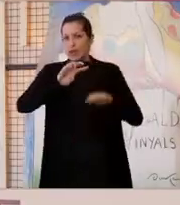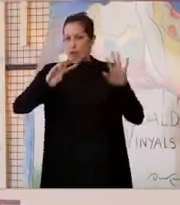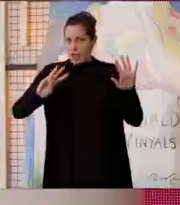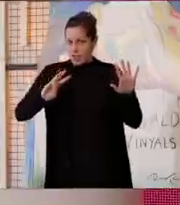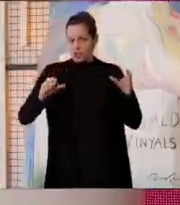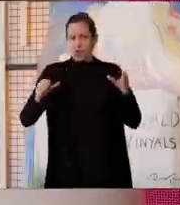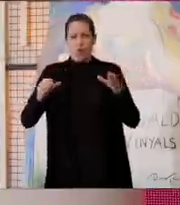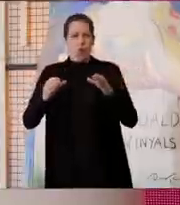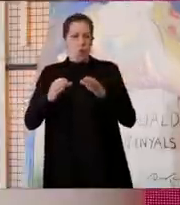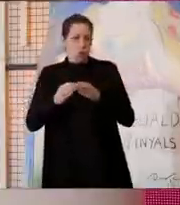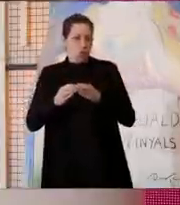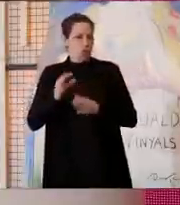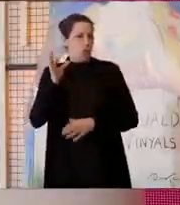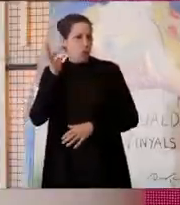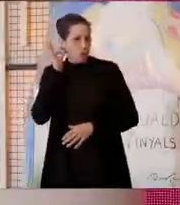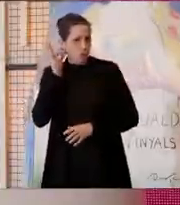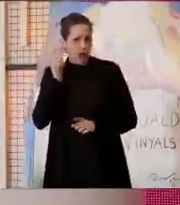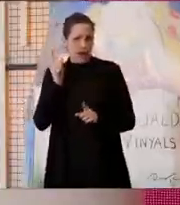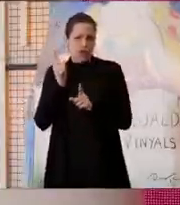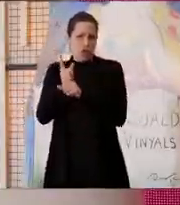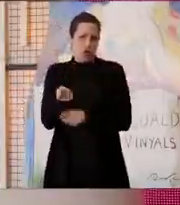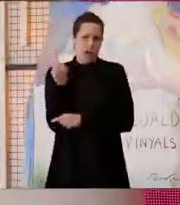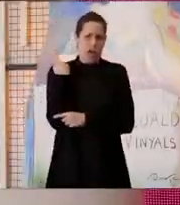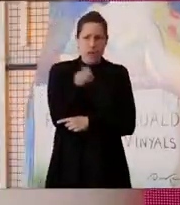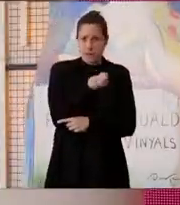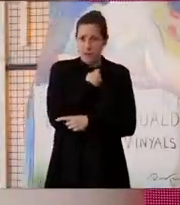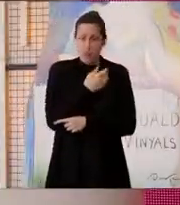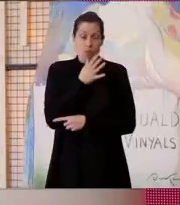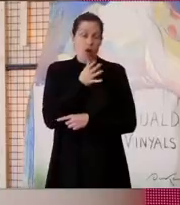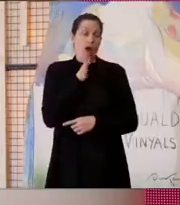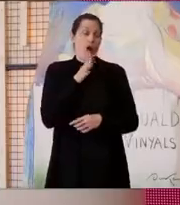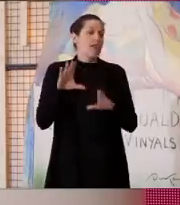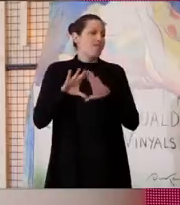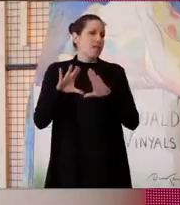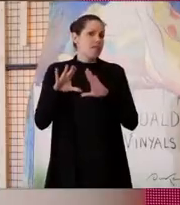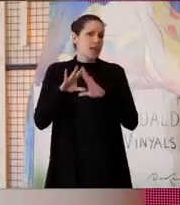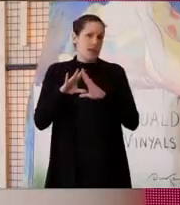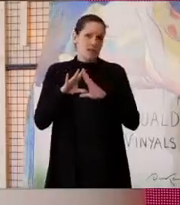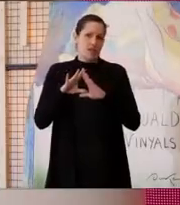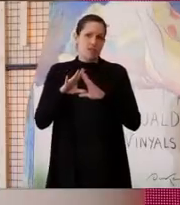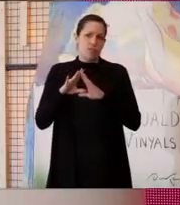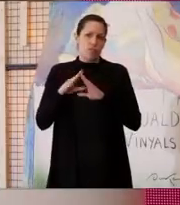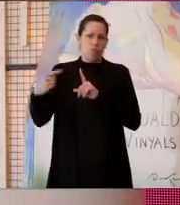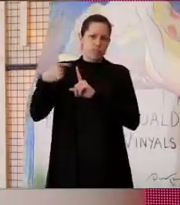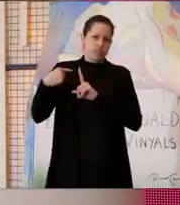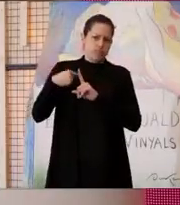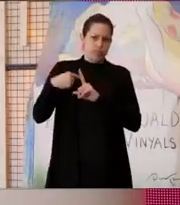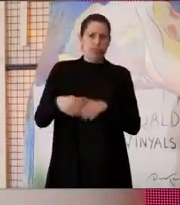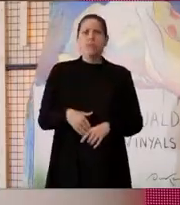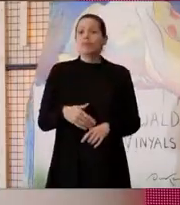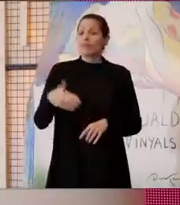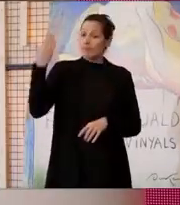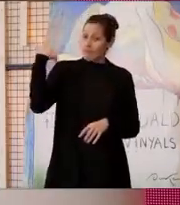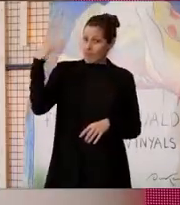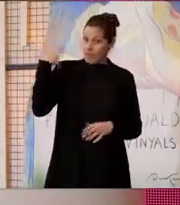antiesclavistas quiero subrayan No ahora que el feminismo se nos acusa de todo Cuando aquel grupo de mujeres antiesclavistas se reúnen en